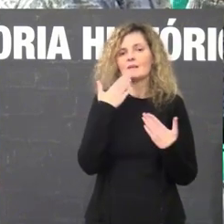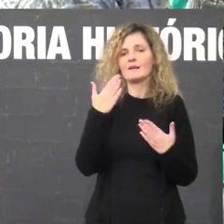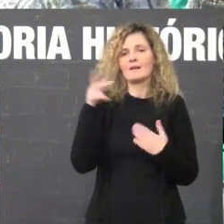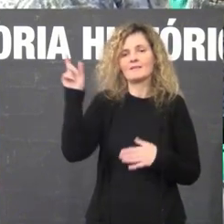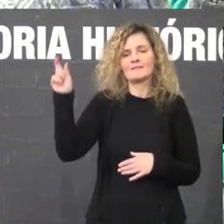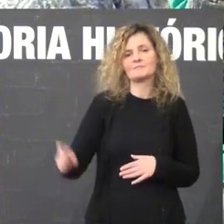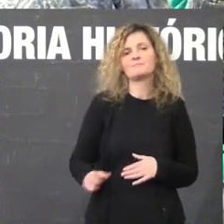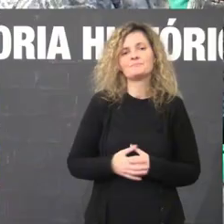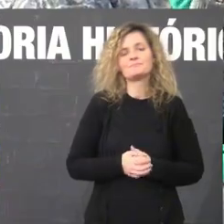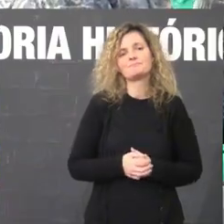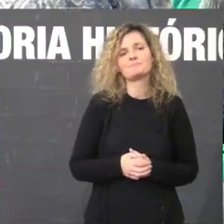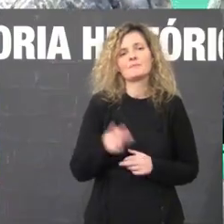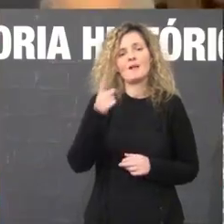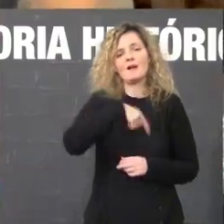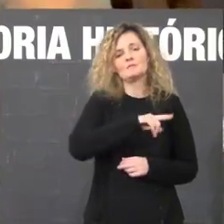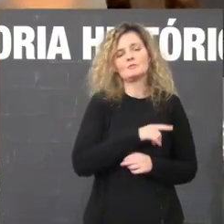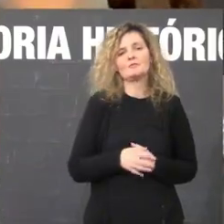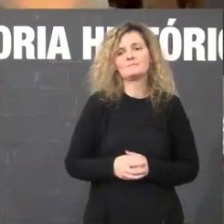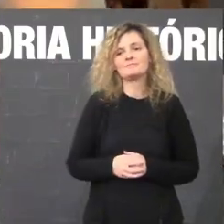a ti gracias gracias